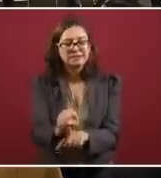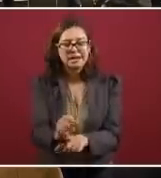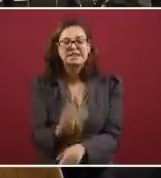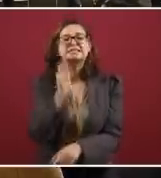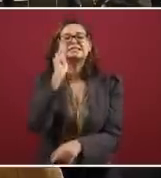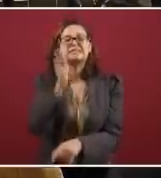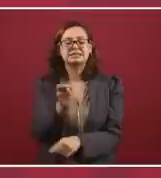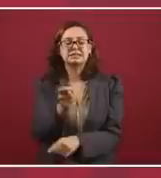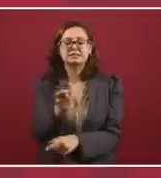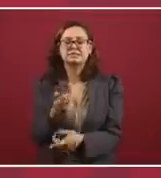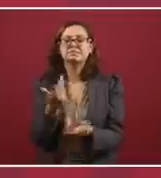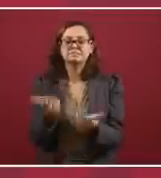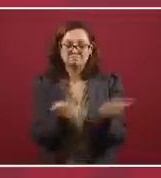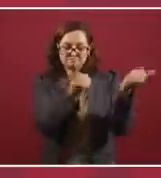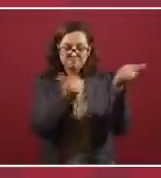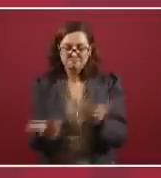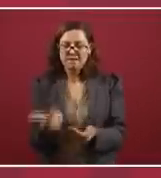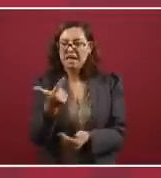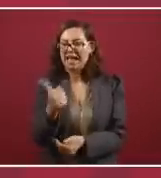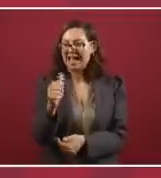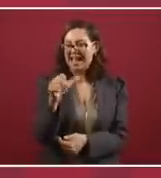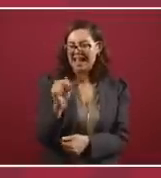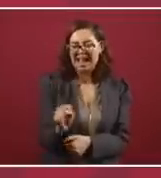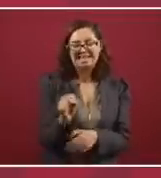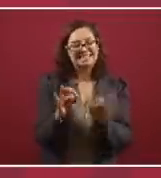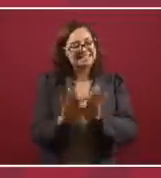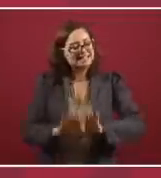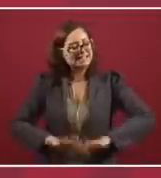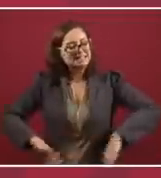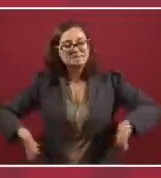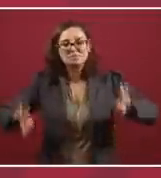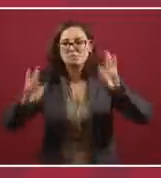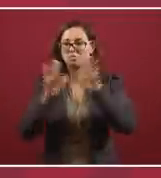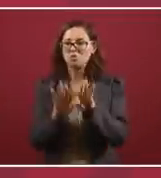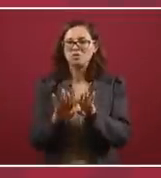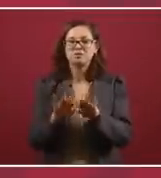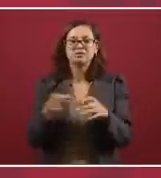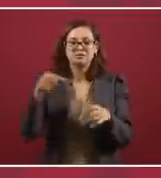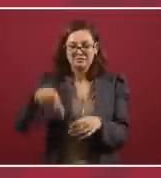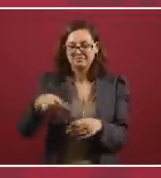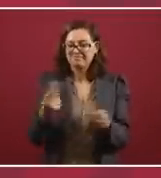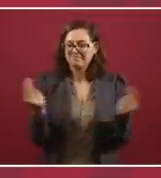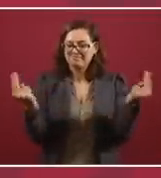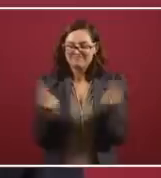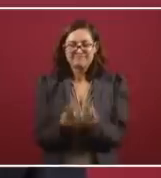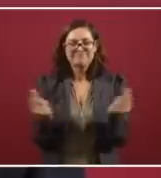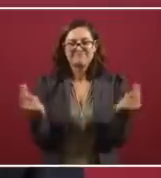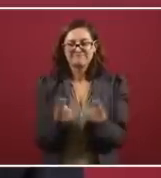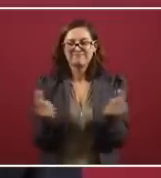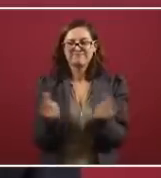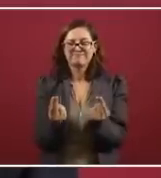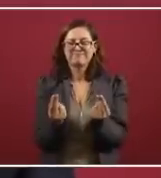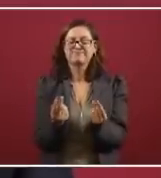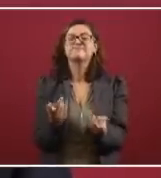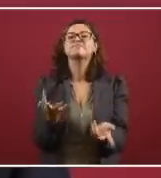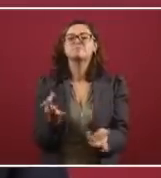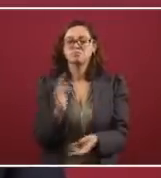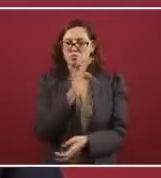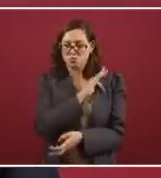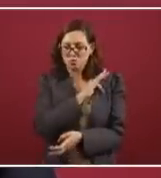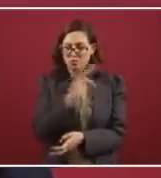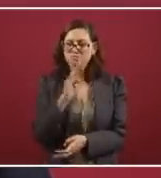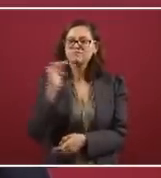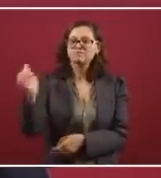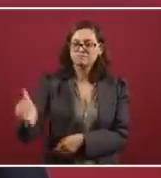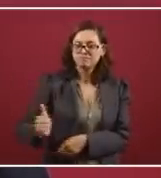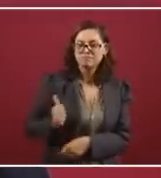accesar una materia prima tan importante como es el gas en este mundo en el que vivimos y poder, insisto, aprovechar